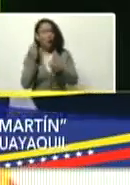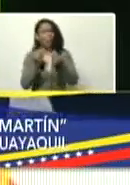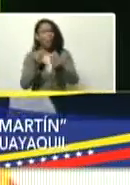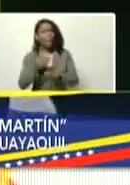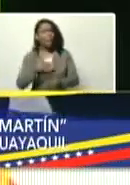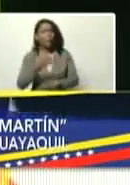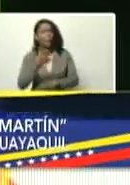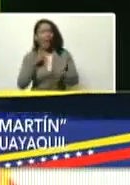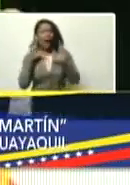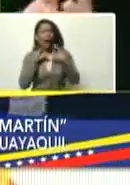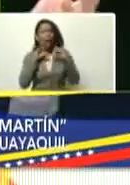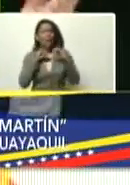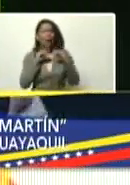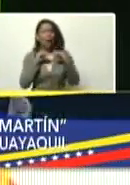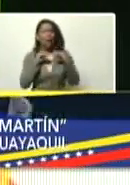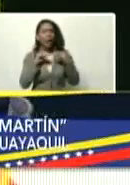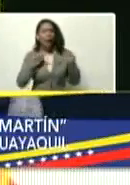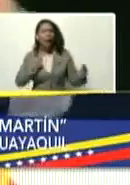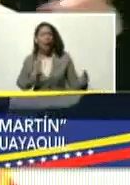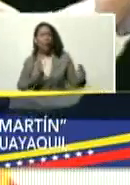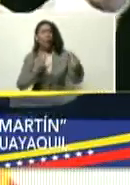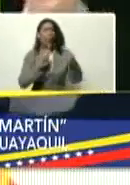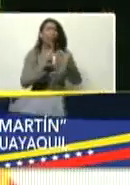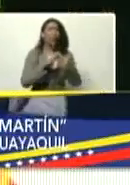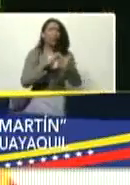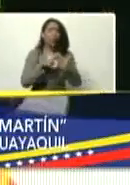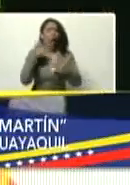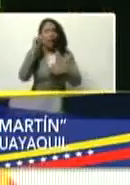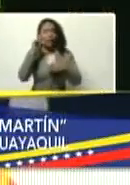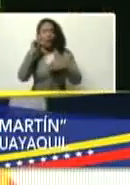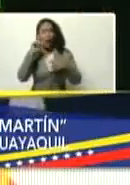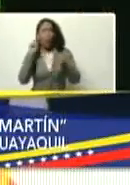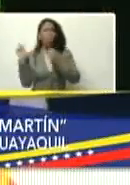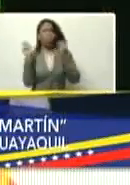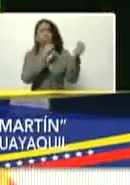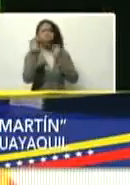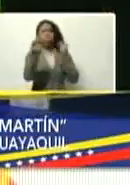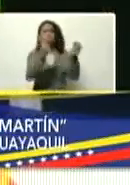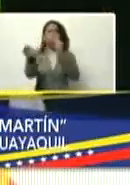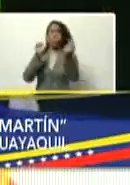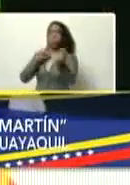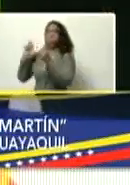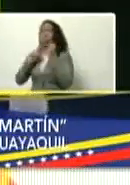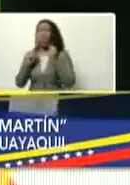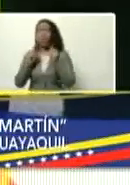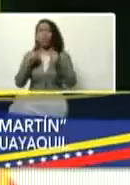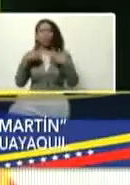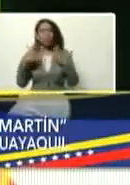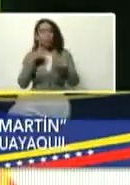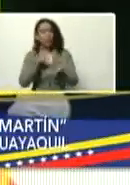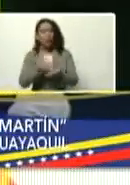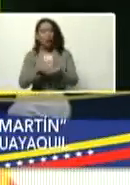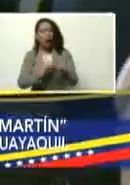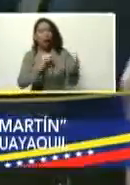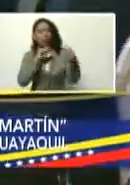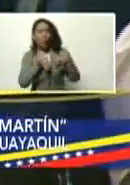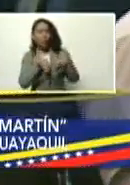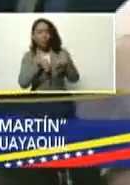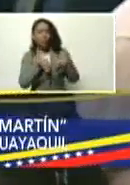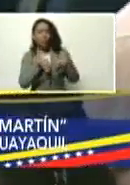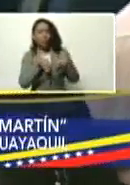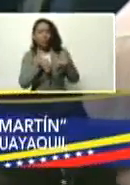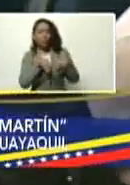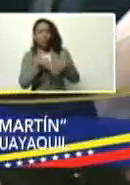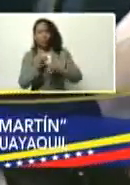posible hablar de que el encuentro se dedicaron a discutir cuando la mayor parte de lo que discutieron llegaron a acuerdo?